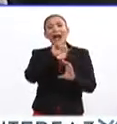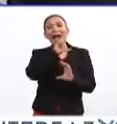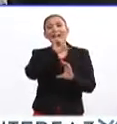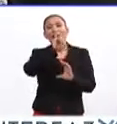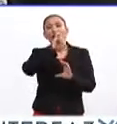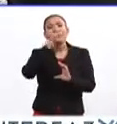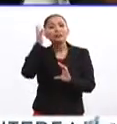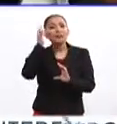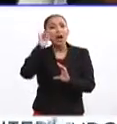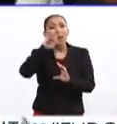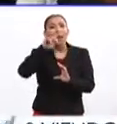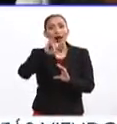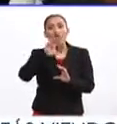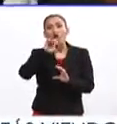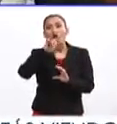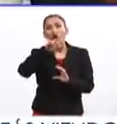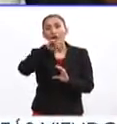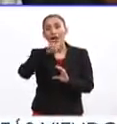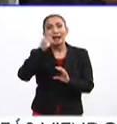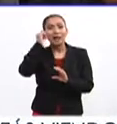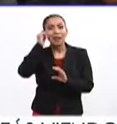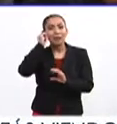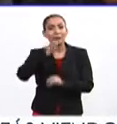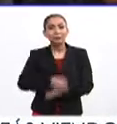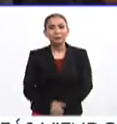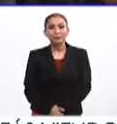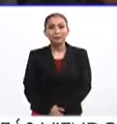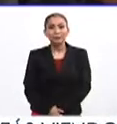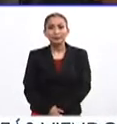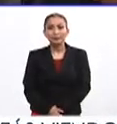San Juan de Dios en la colonia Guerrero.